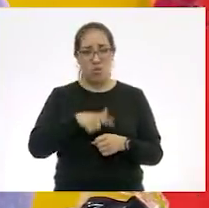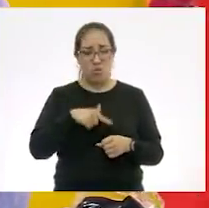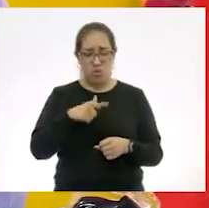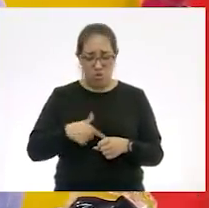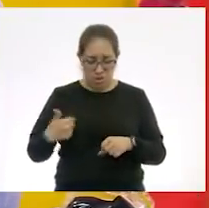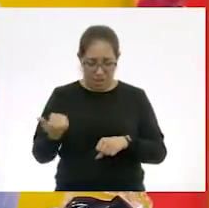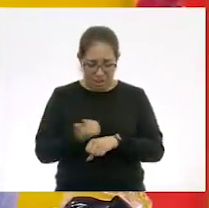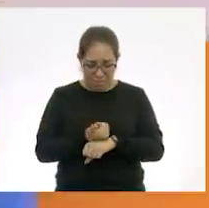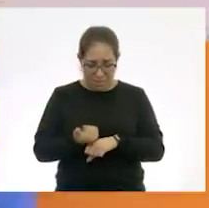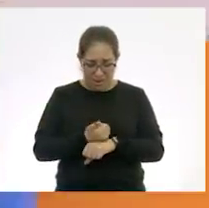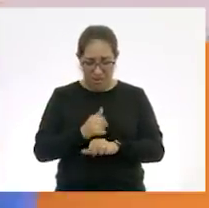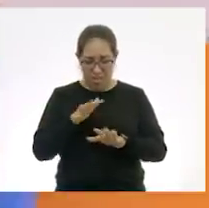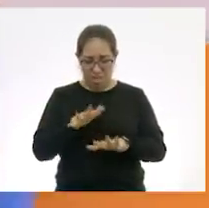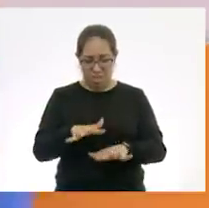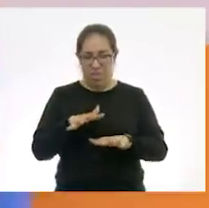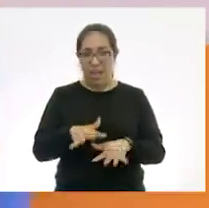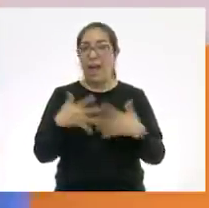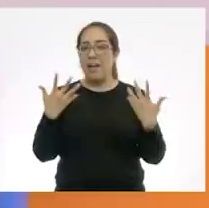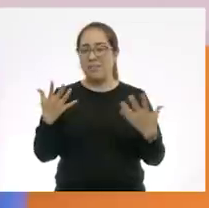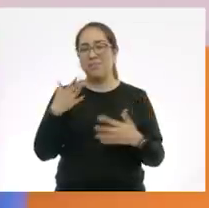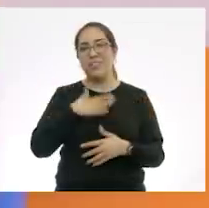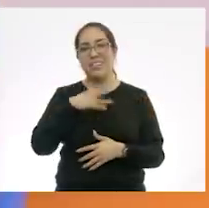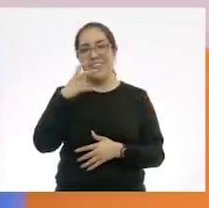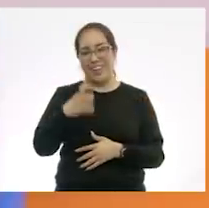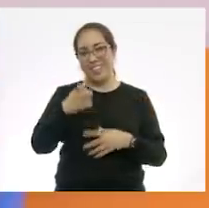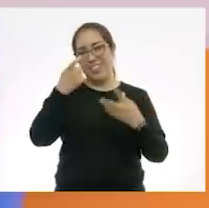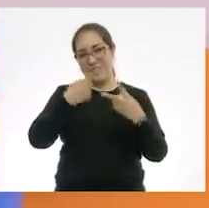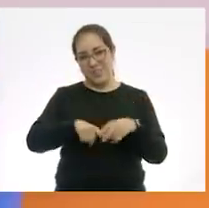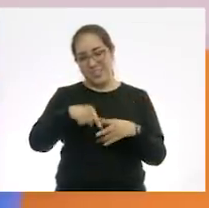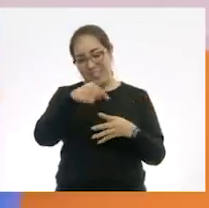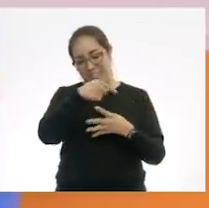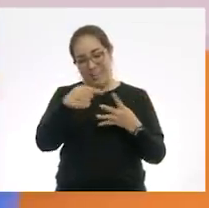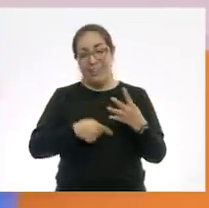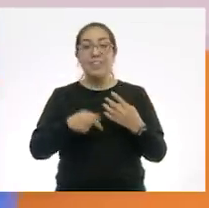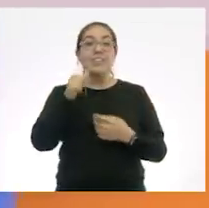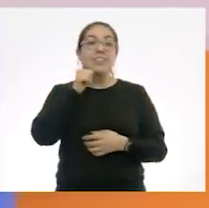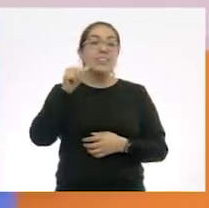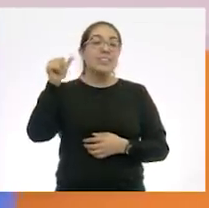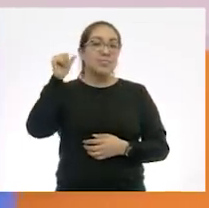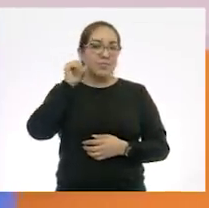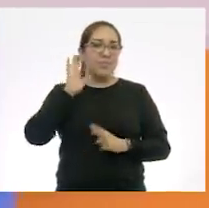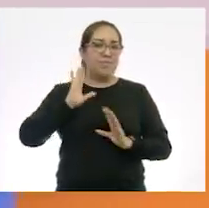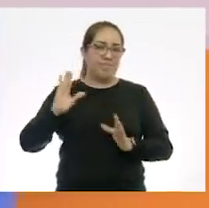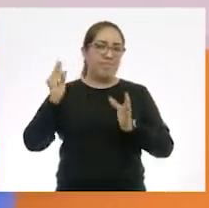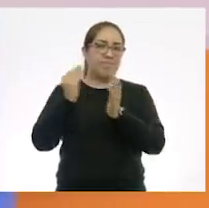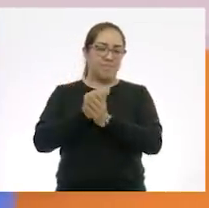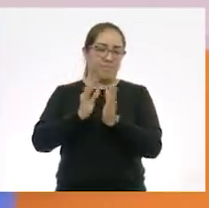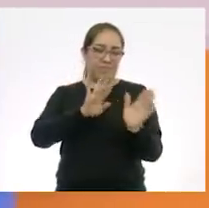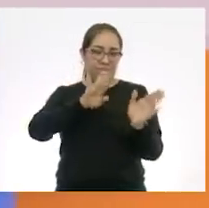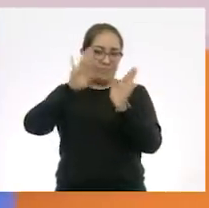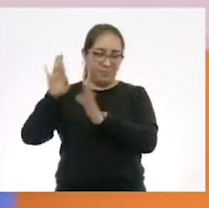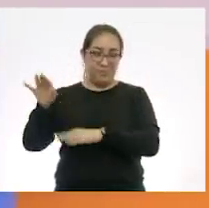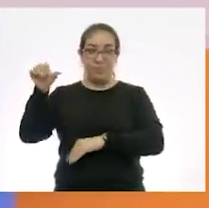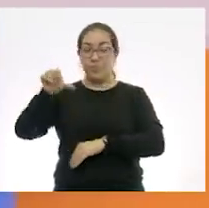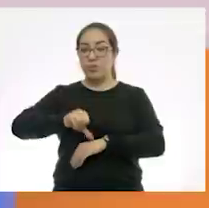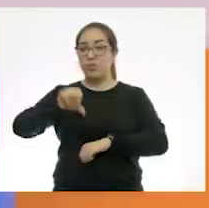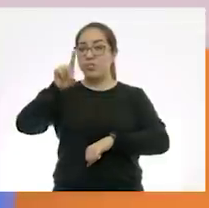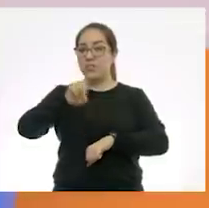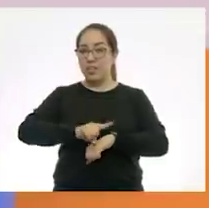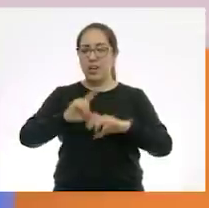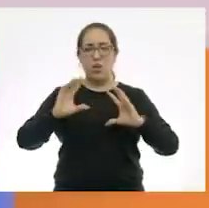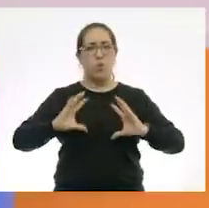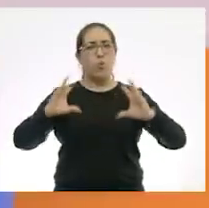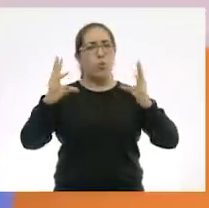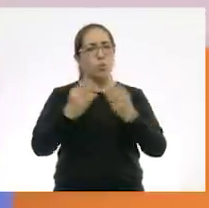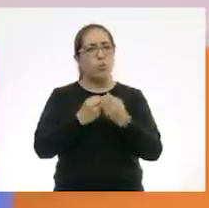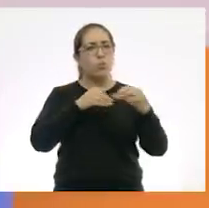amarillo. Sí. Ahora sí, estas fueron las adivinanzas para lo del día de ayer. Muy pero bien. El día de hoy se llama Trabajando Juntos. Entonces,